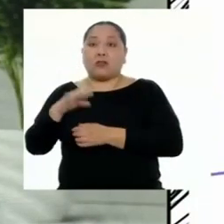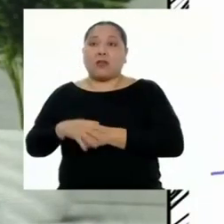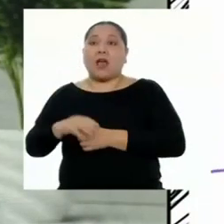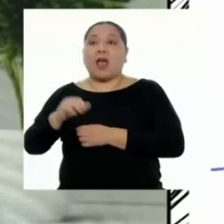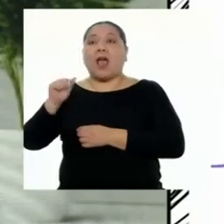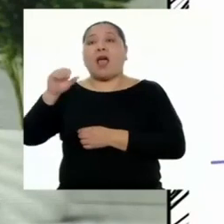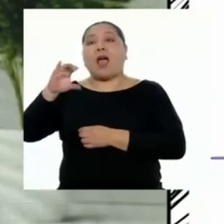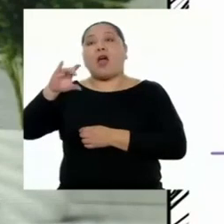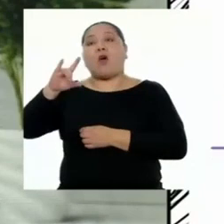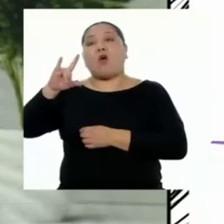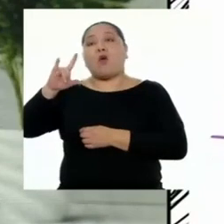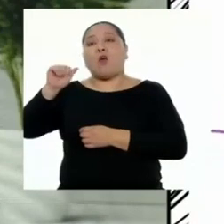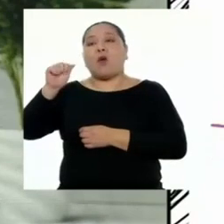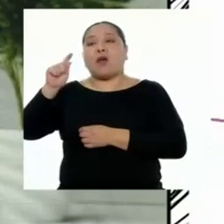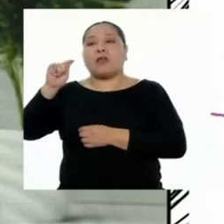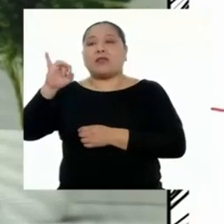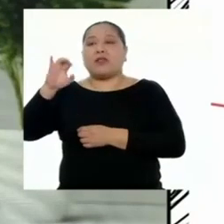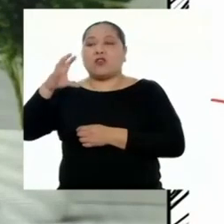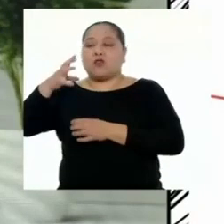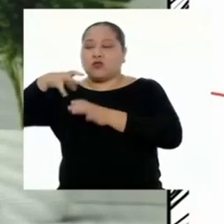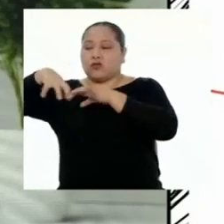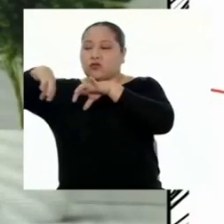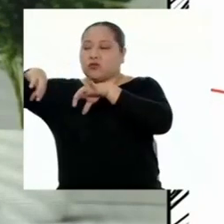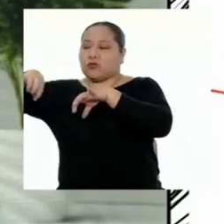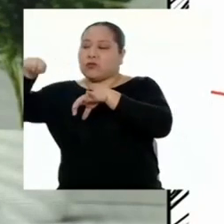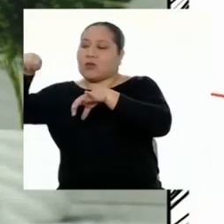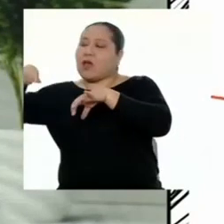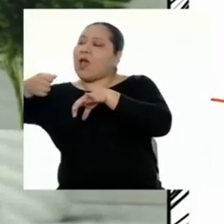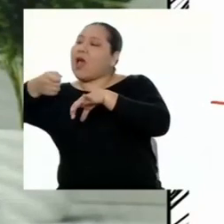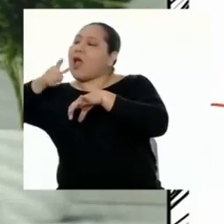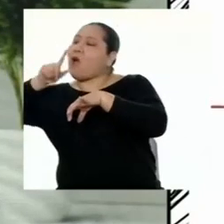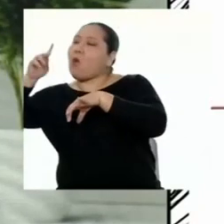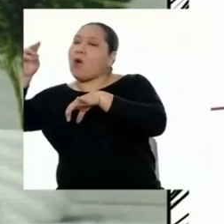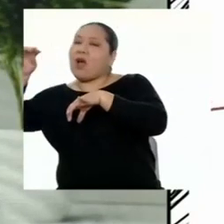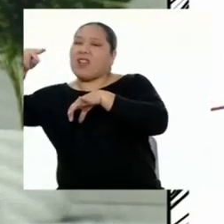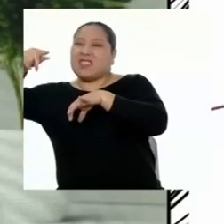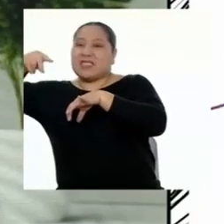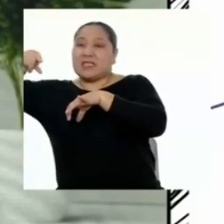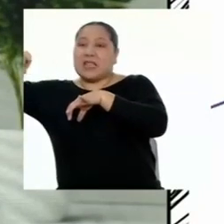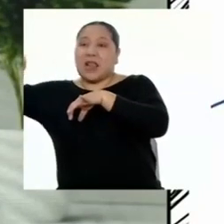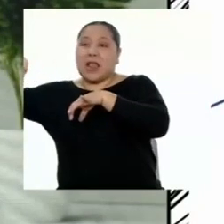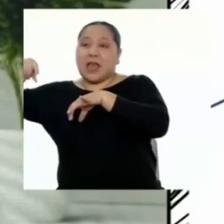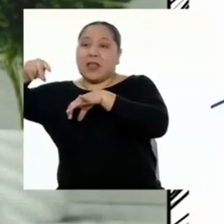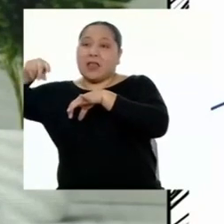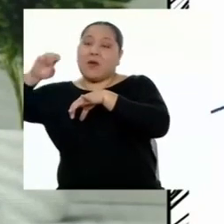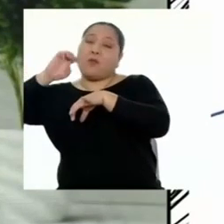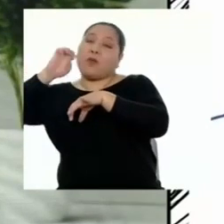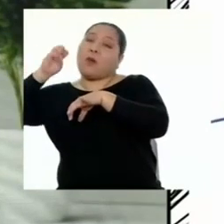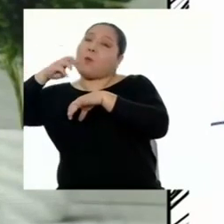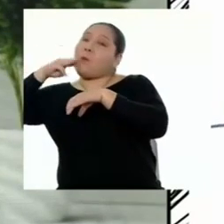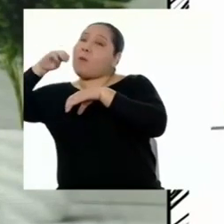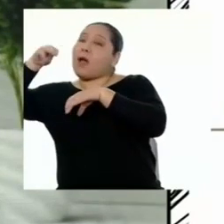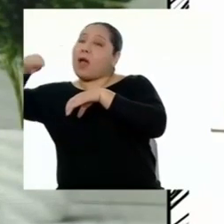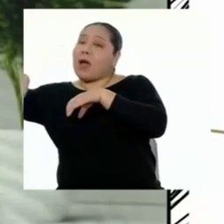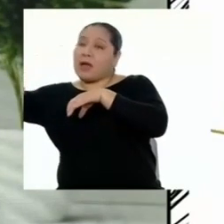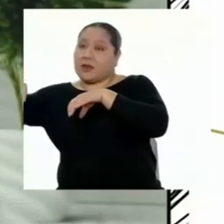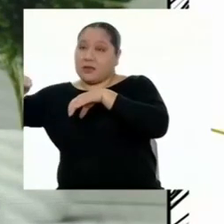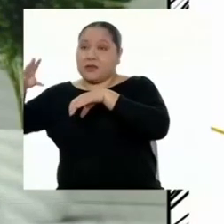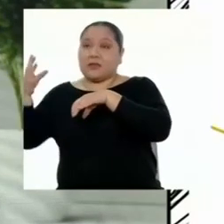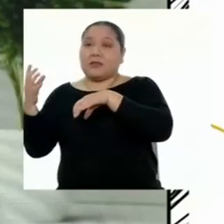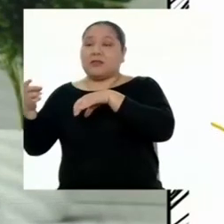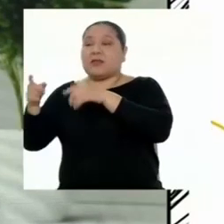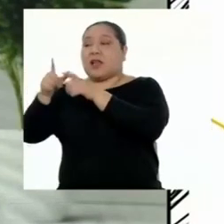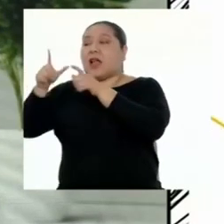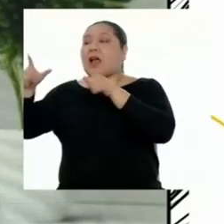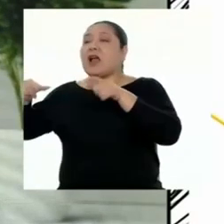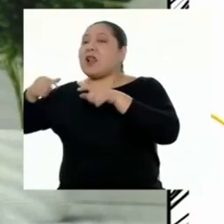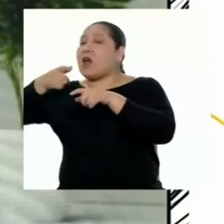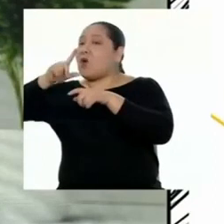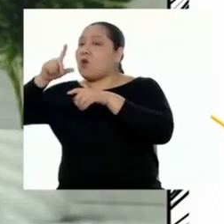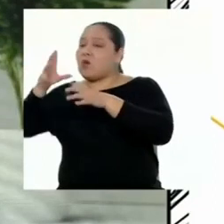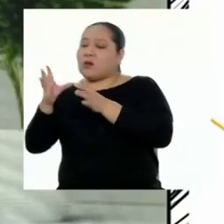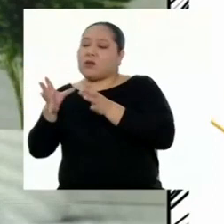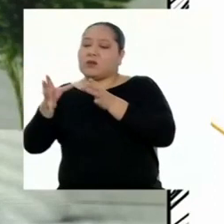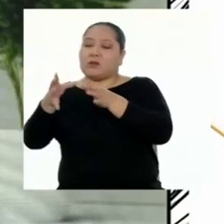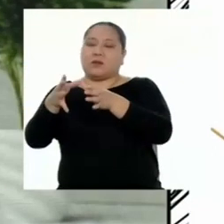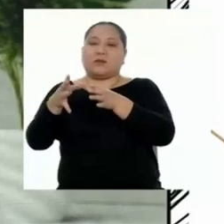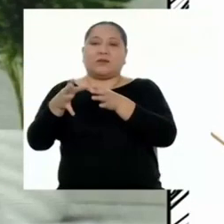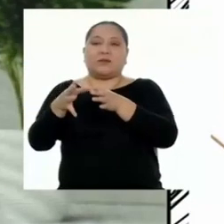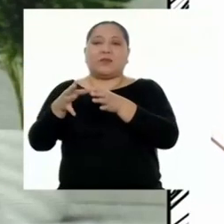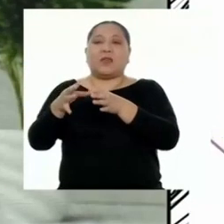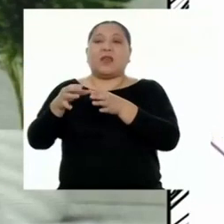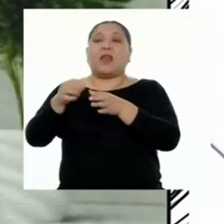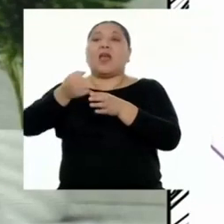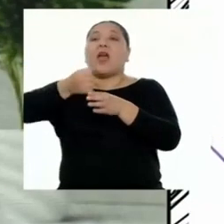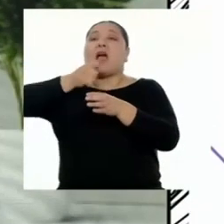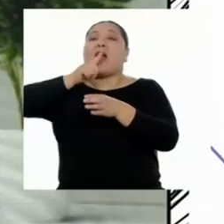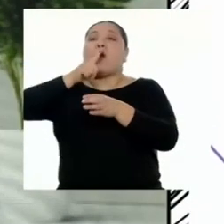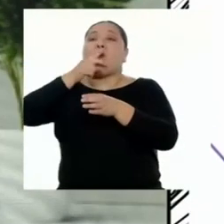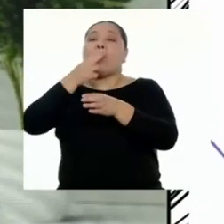dividen en dos grupos. Los ecosistemas de agua salada, como los mares, los estuarios y las lagunas, y los ecosistemas